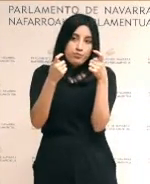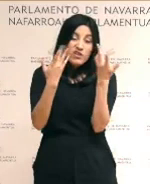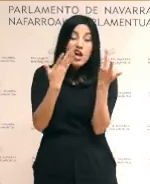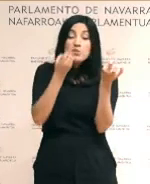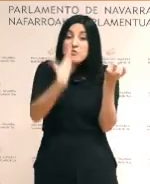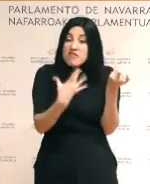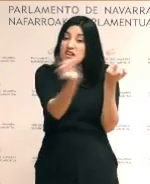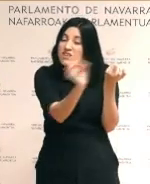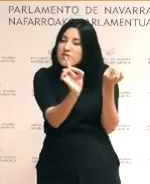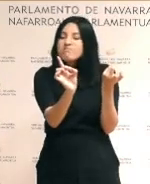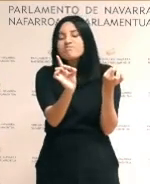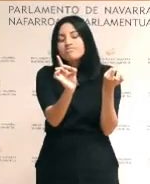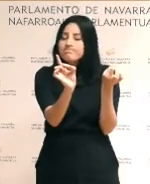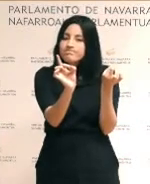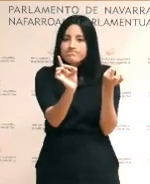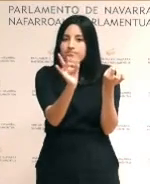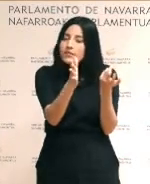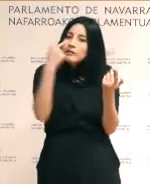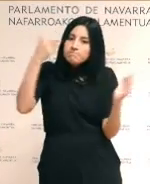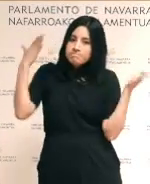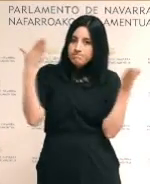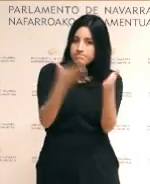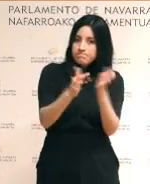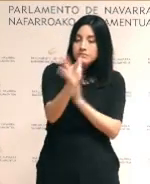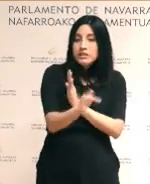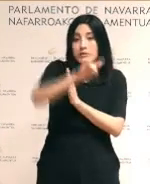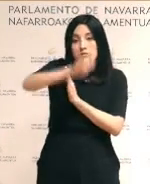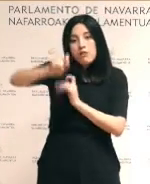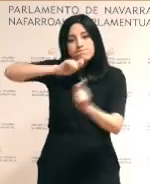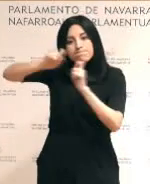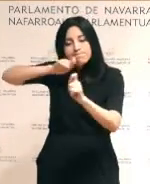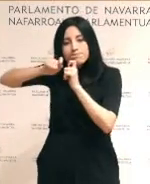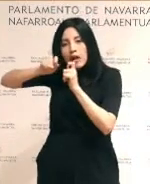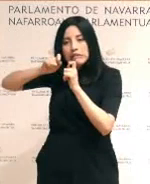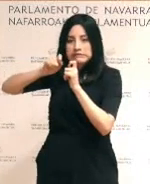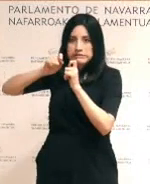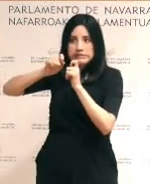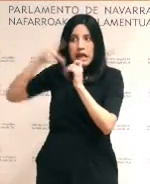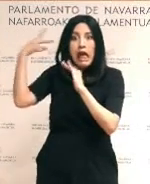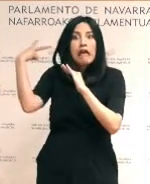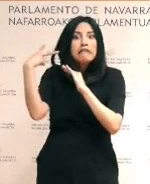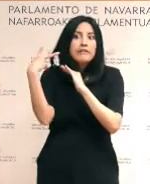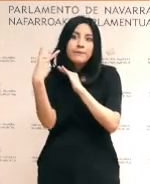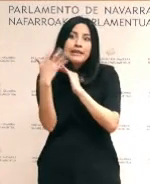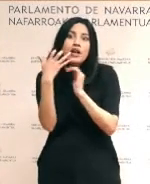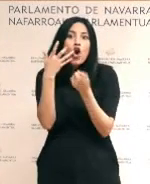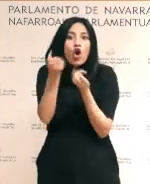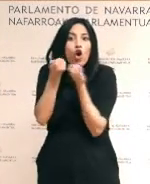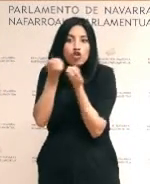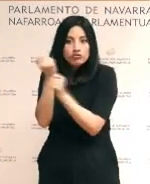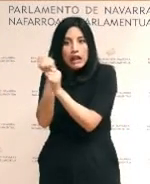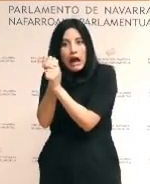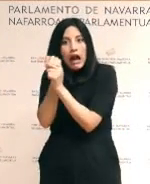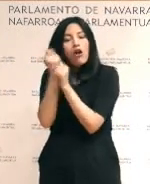de expresión y de información, a interferir en el trabajo de los periodistas y a limitar algo tan esencial en democracia como el